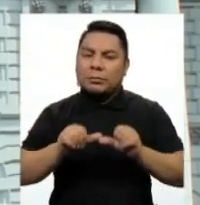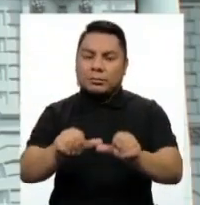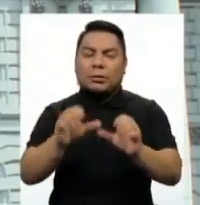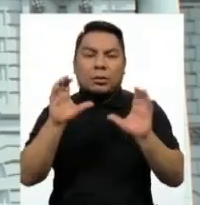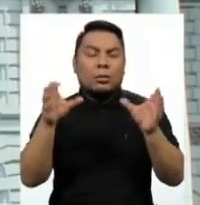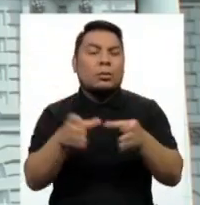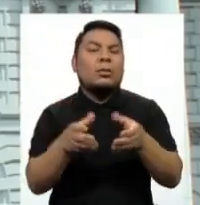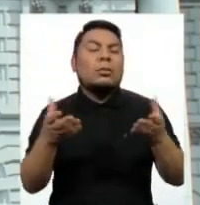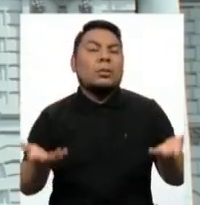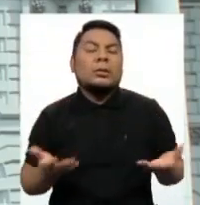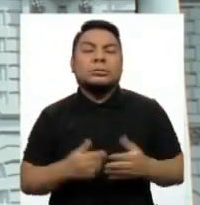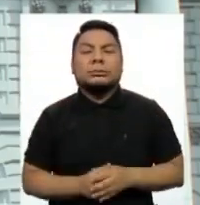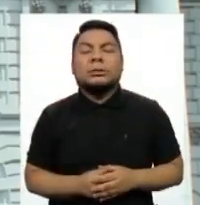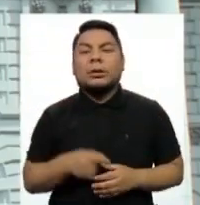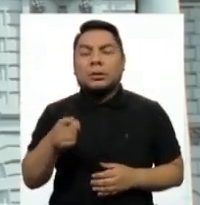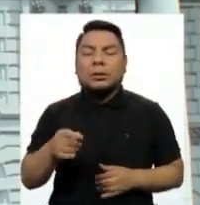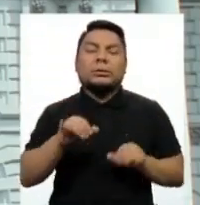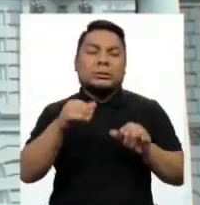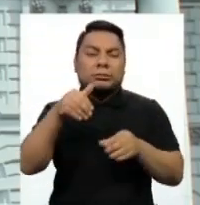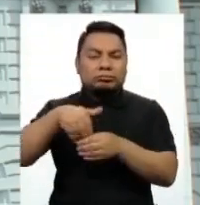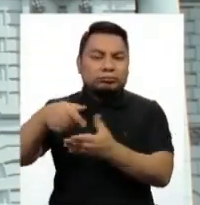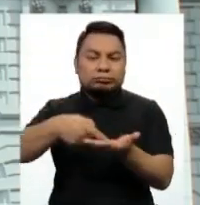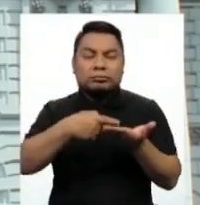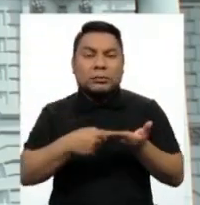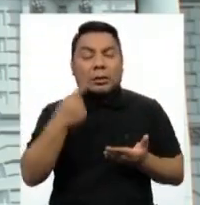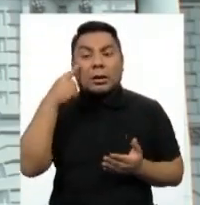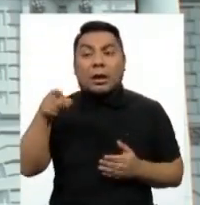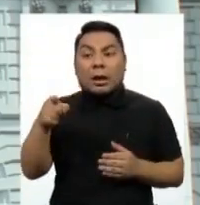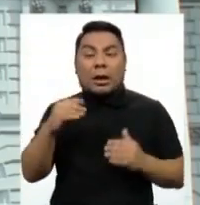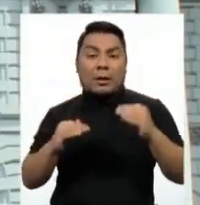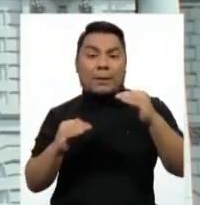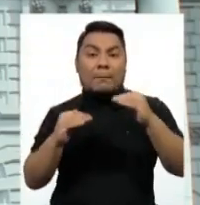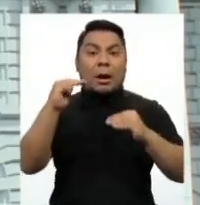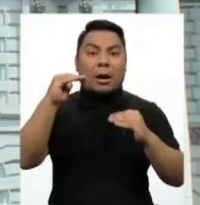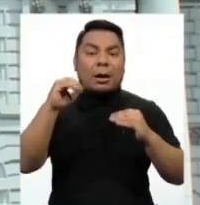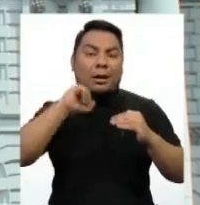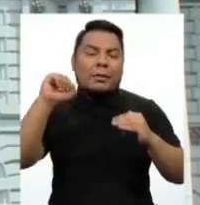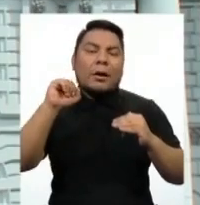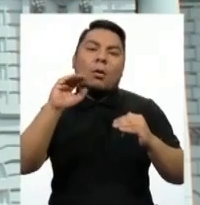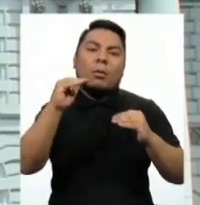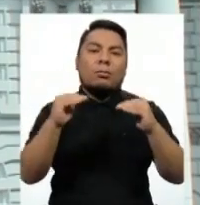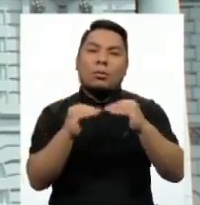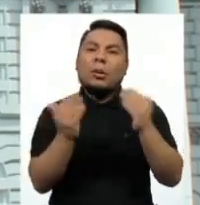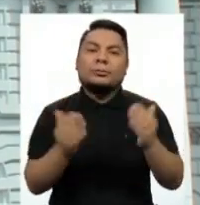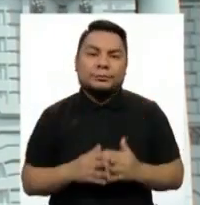votos para que sea admitido a debate. Ello representa la mitad más uno o mayoría simple.